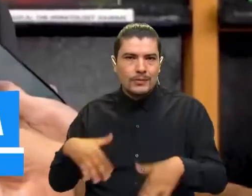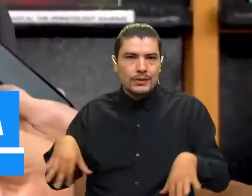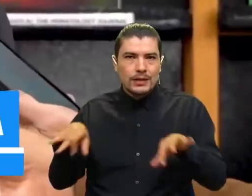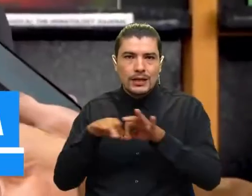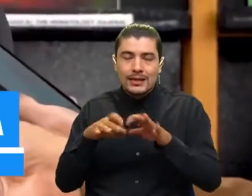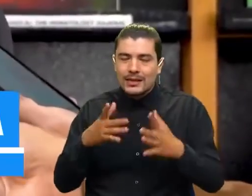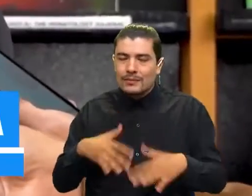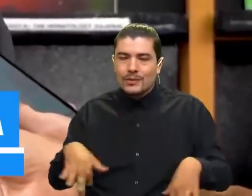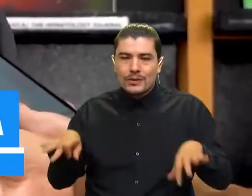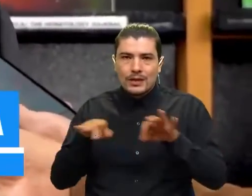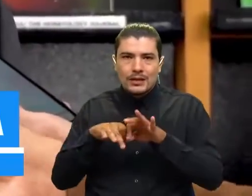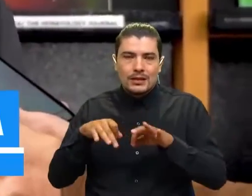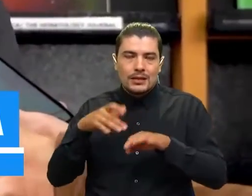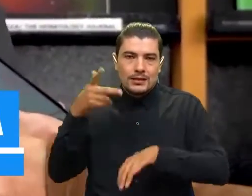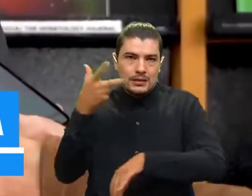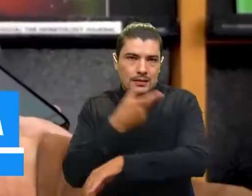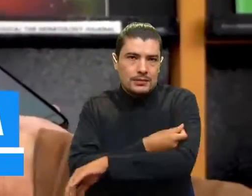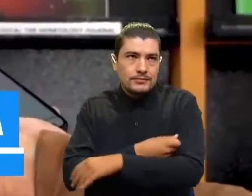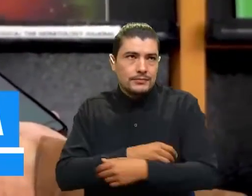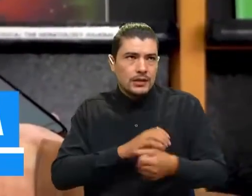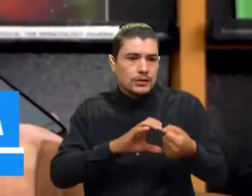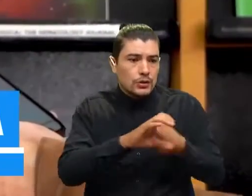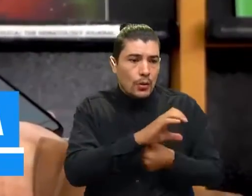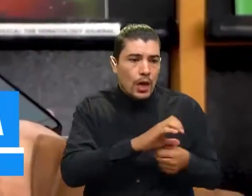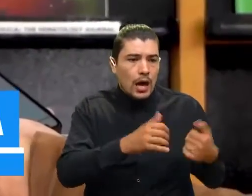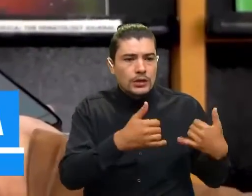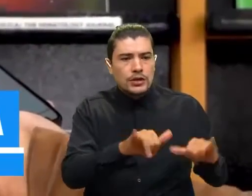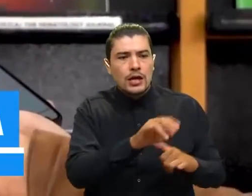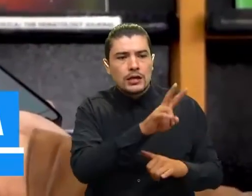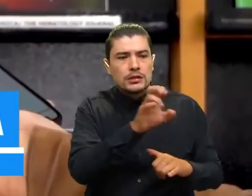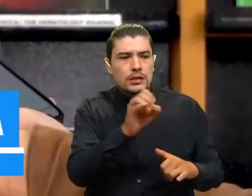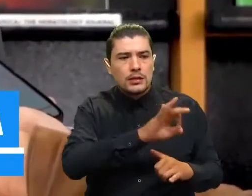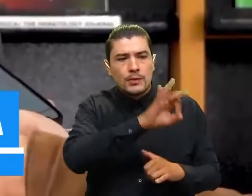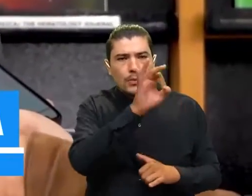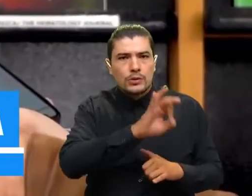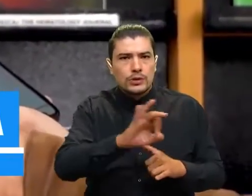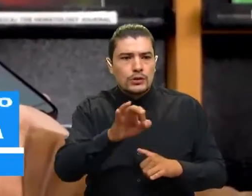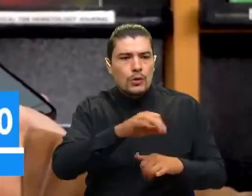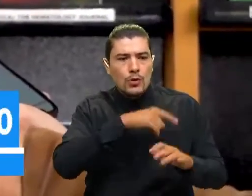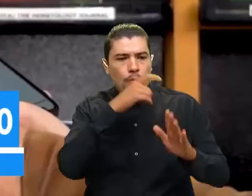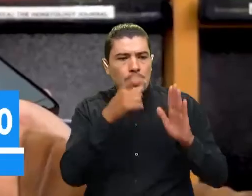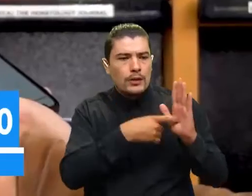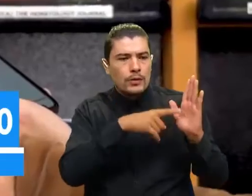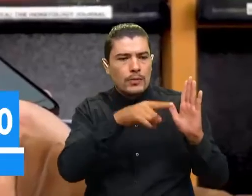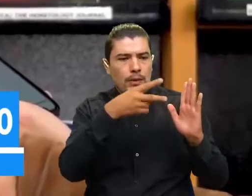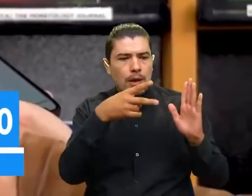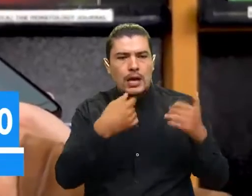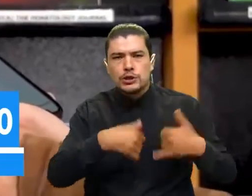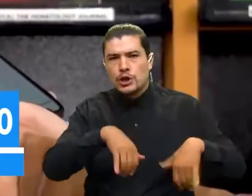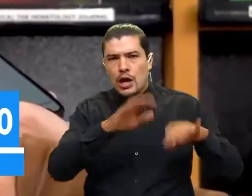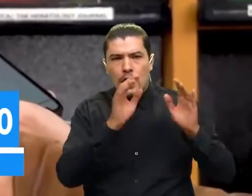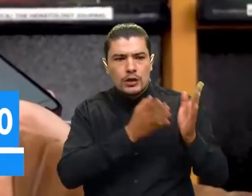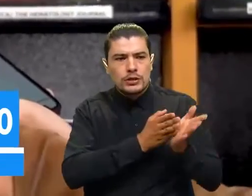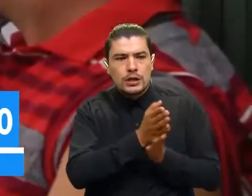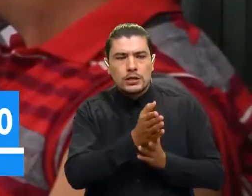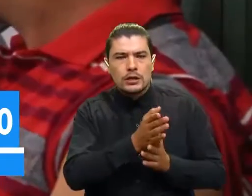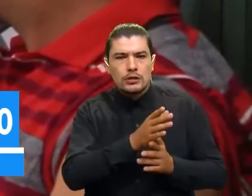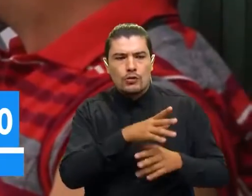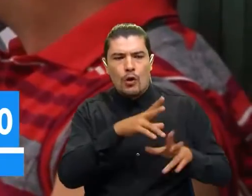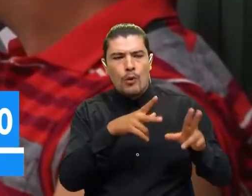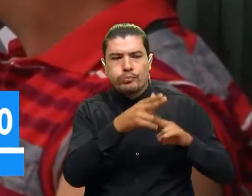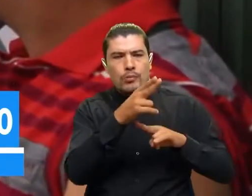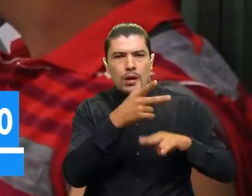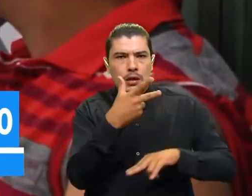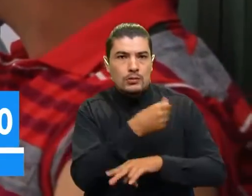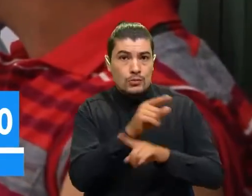la vacunación, y no quiere decir que las ciudades que llegaron al 70% de esquemas completos ya están liberadas de la obligación de vacunarnos.